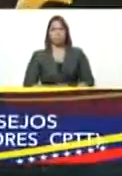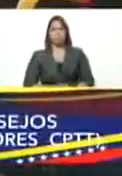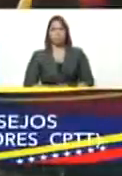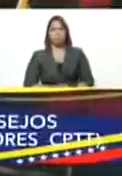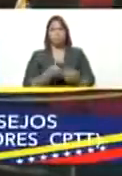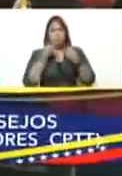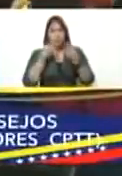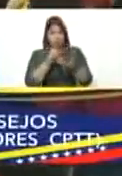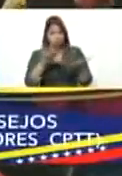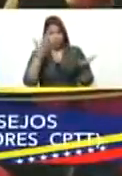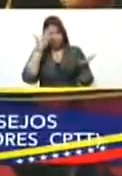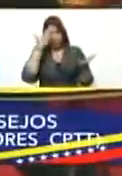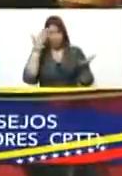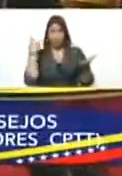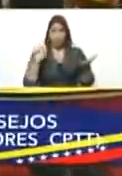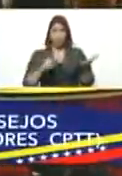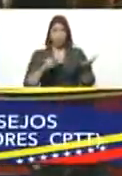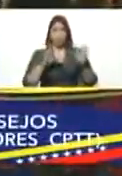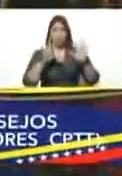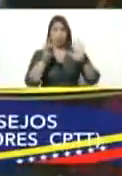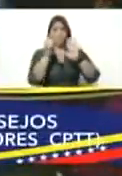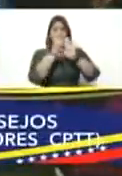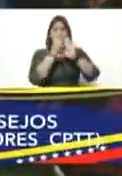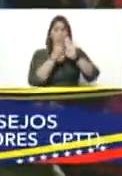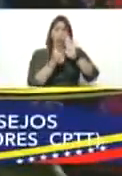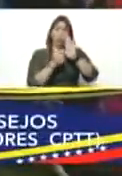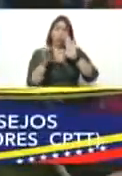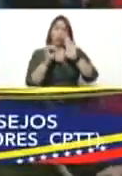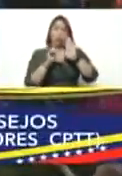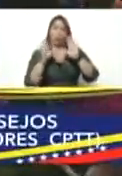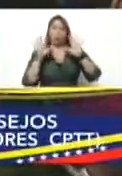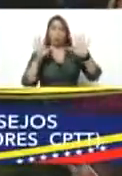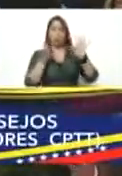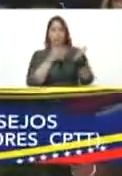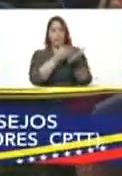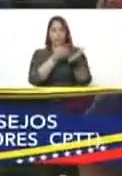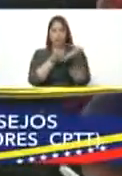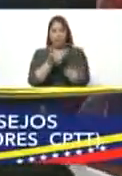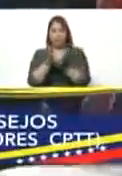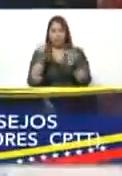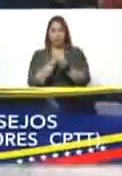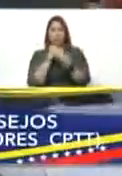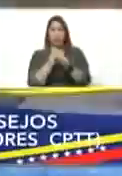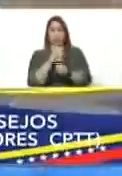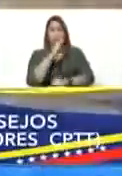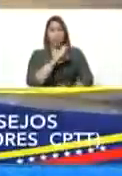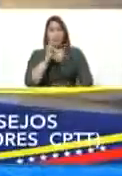Bueno, ustedes saben, tenemos 10 puntos o 10 vértices de trabajo en los CPT.